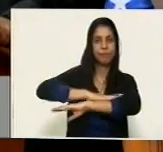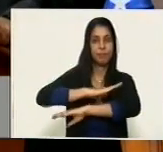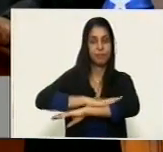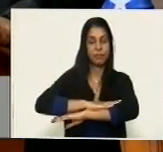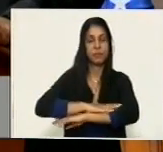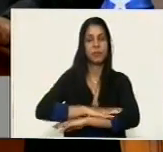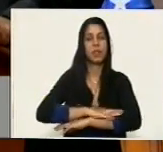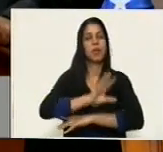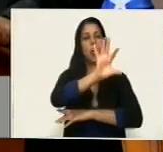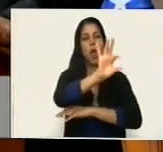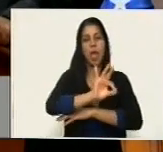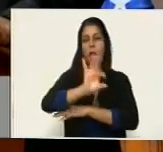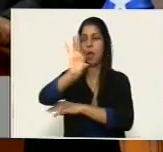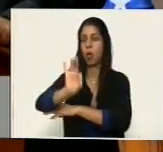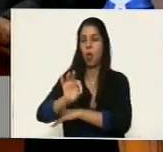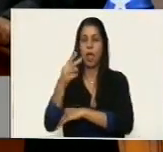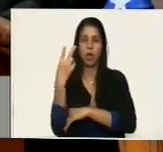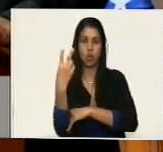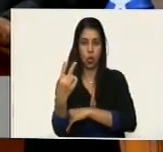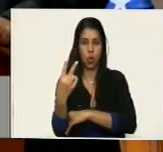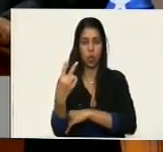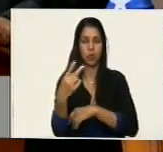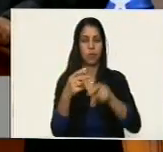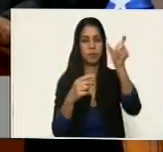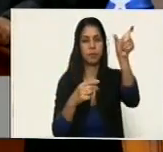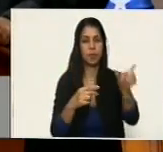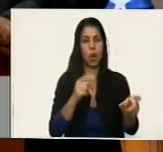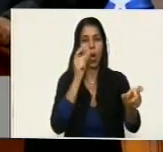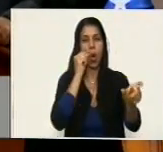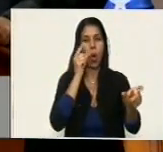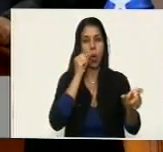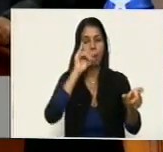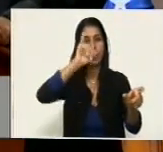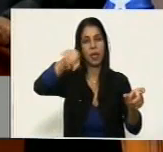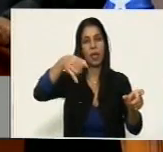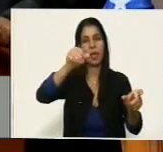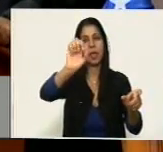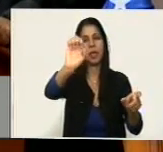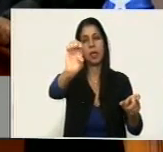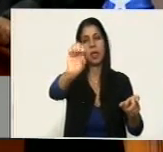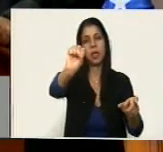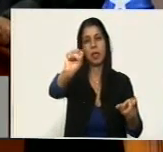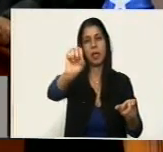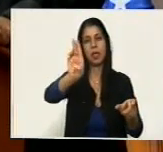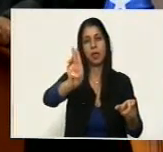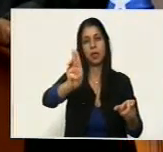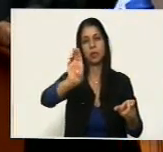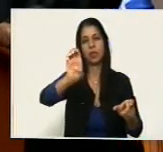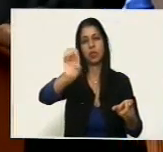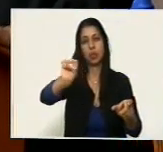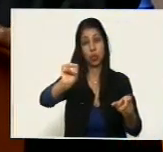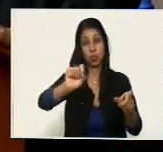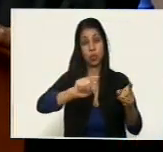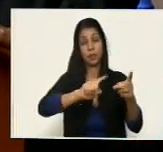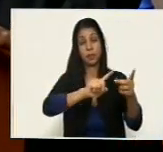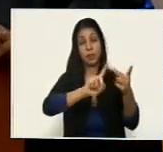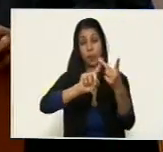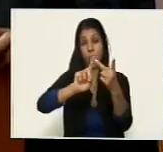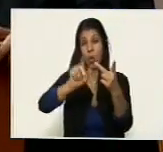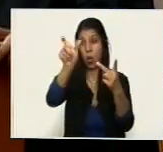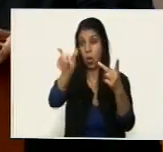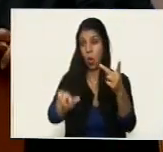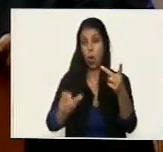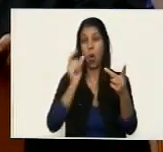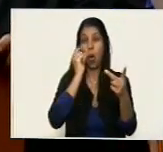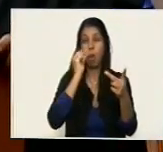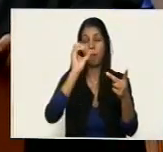compatriotas constituyentes, el compatriota Jesús Faría y el compatriota Orlando